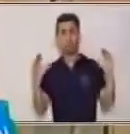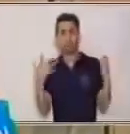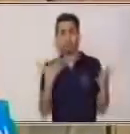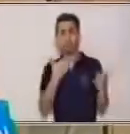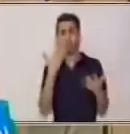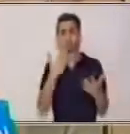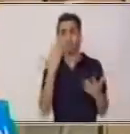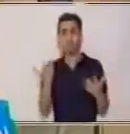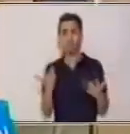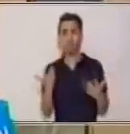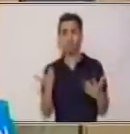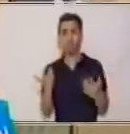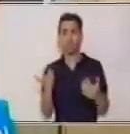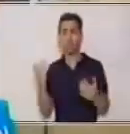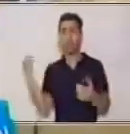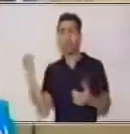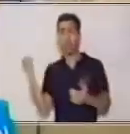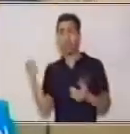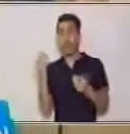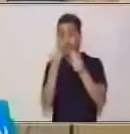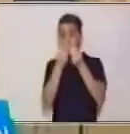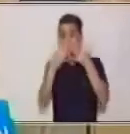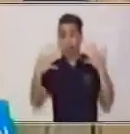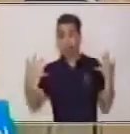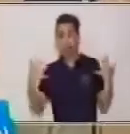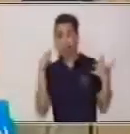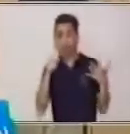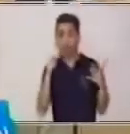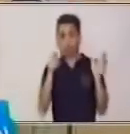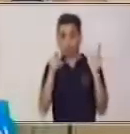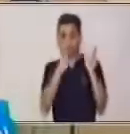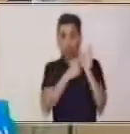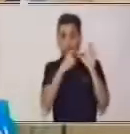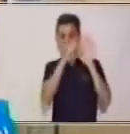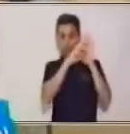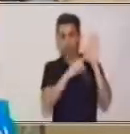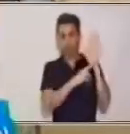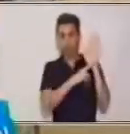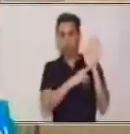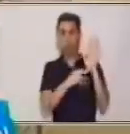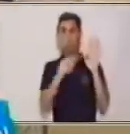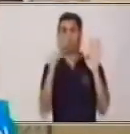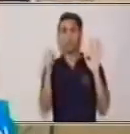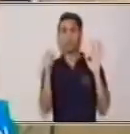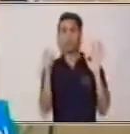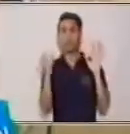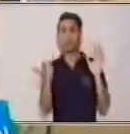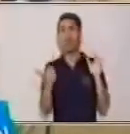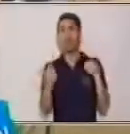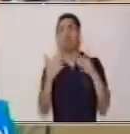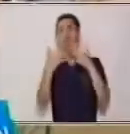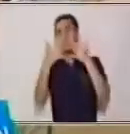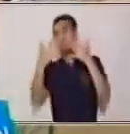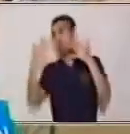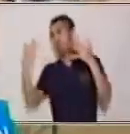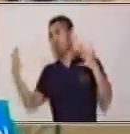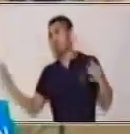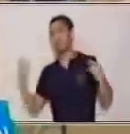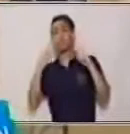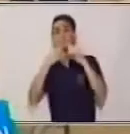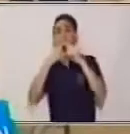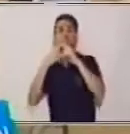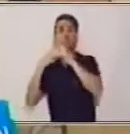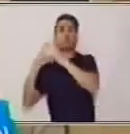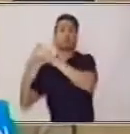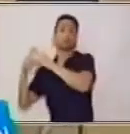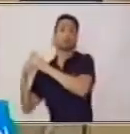muy fácil. Ese tipo de expresión aplicando la regla es más rápido que hacer toda la multiplicación corrida,